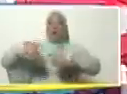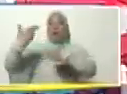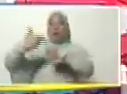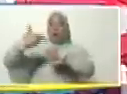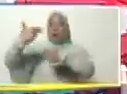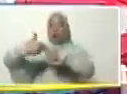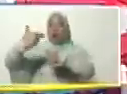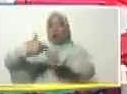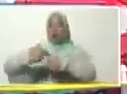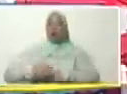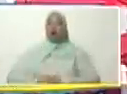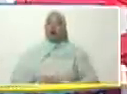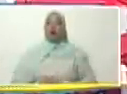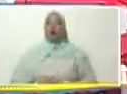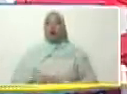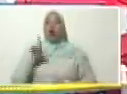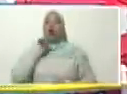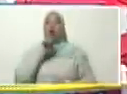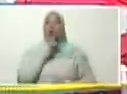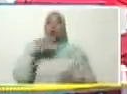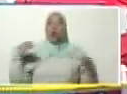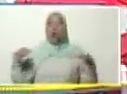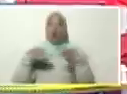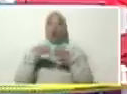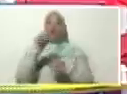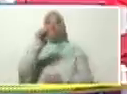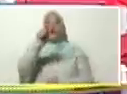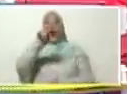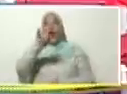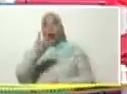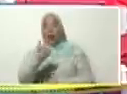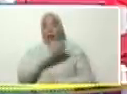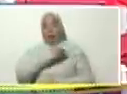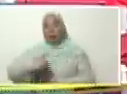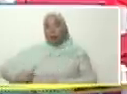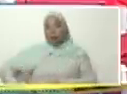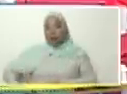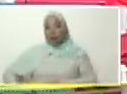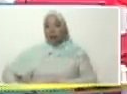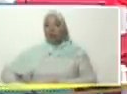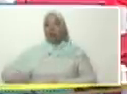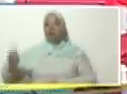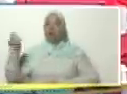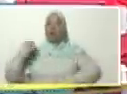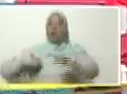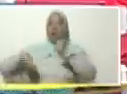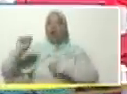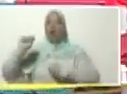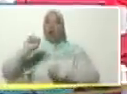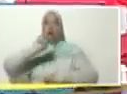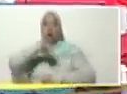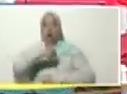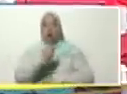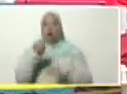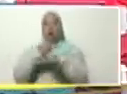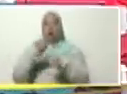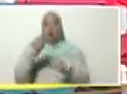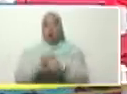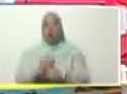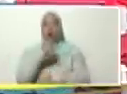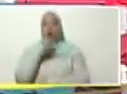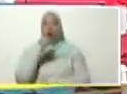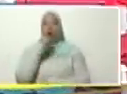Comisión Ali Rodríguez Araque. Era presidente de la Federación de Centros Universitarios de la Universidad de la ULA